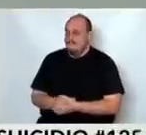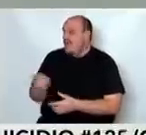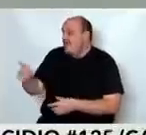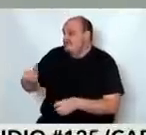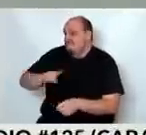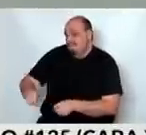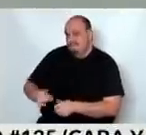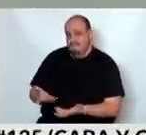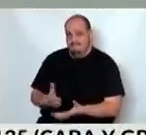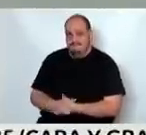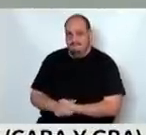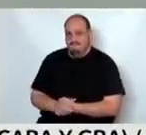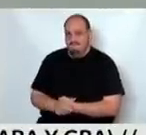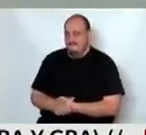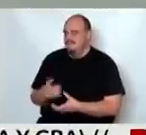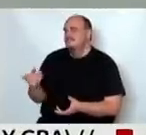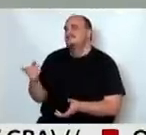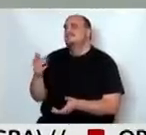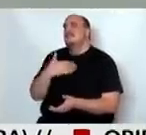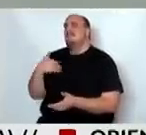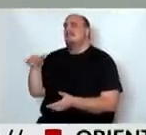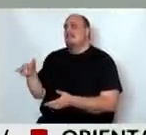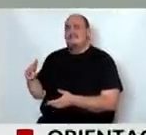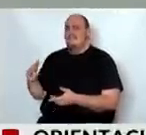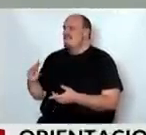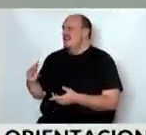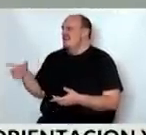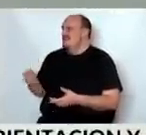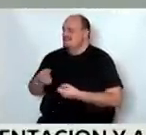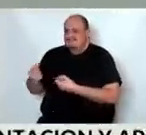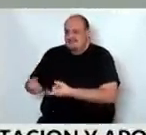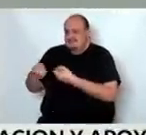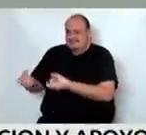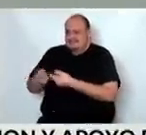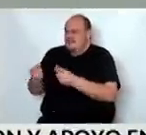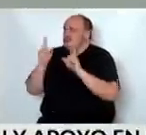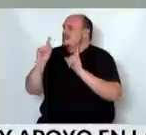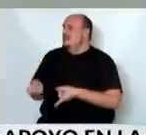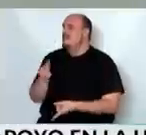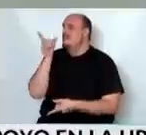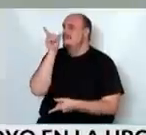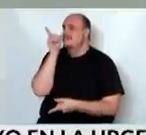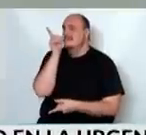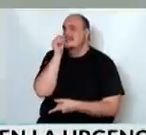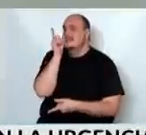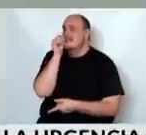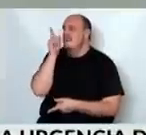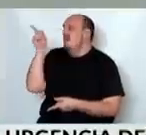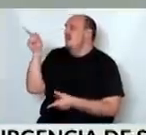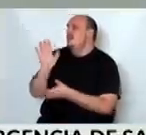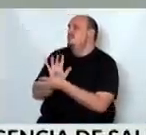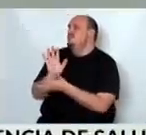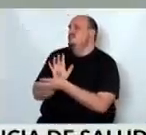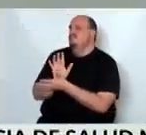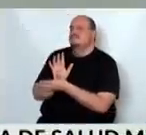pudo, ¿no? Ella lo dio todo como madre. Y después mi padre es para mí un maestro,